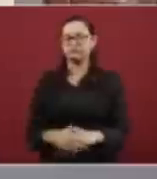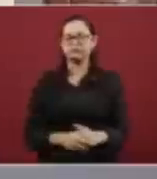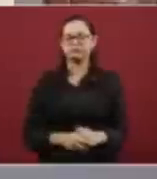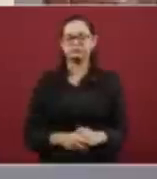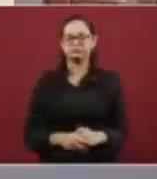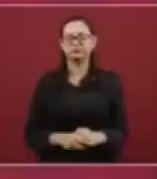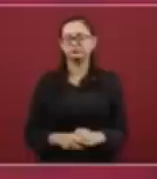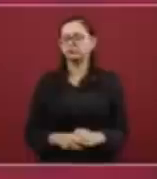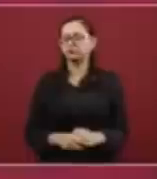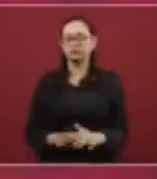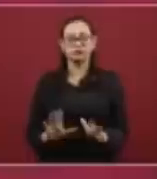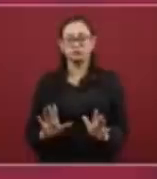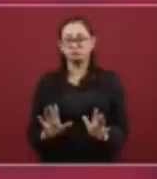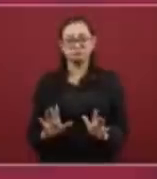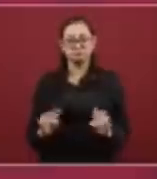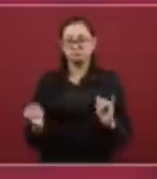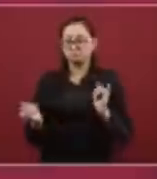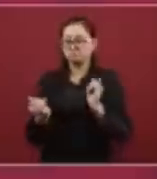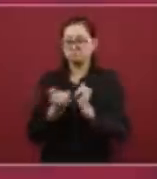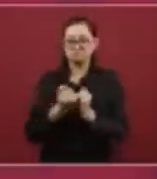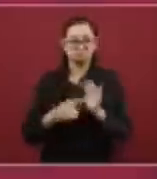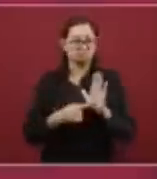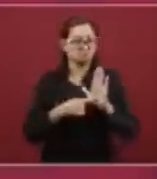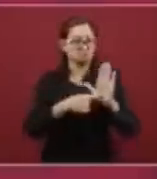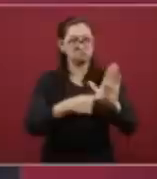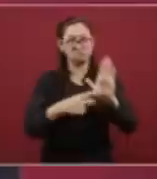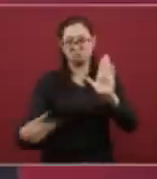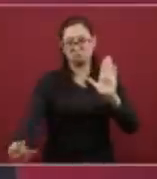y no lo vamos a hacer hasta